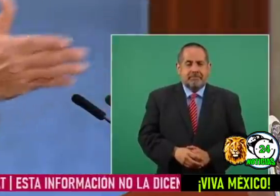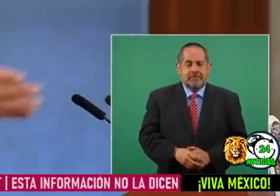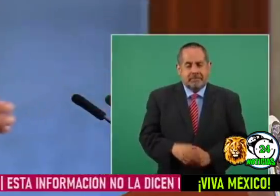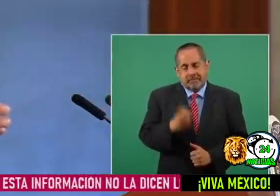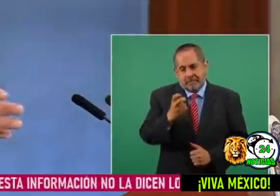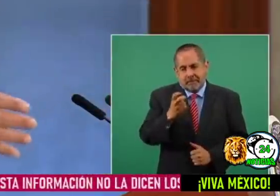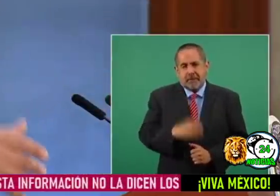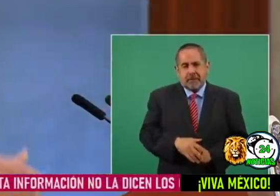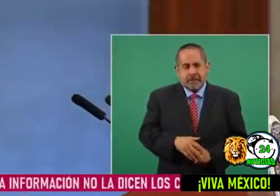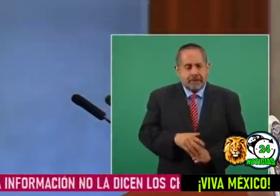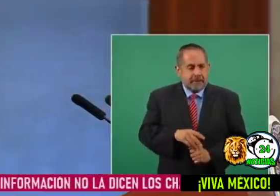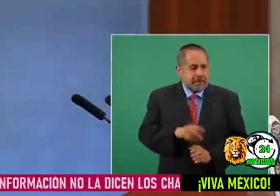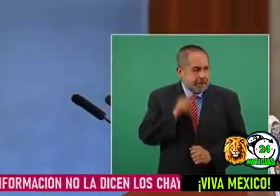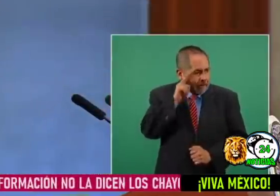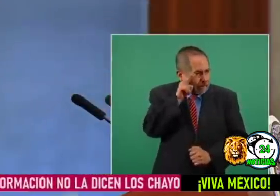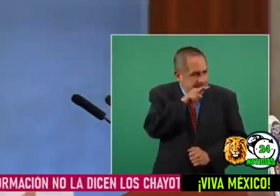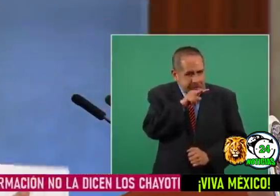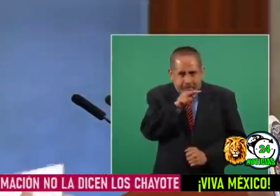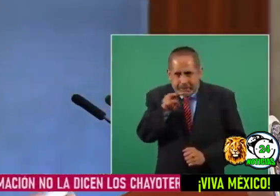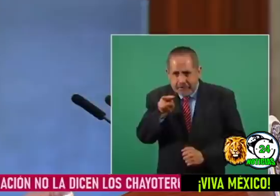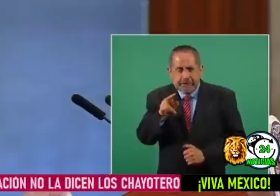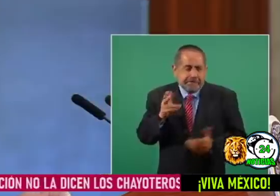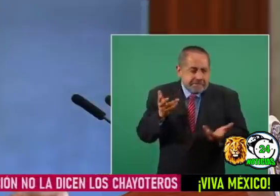Entonces, ver esto,